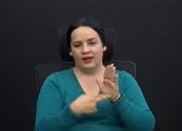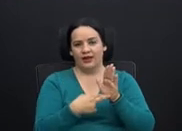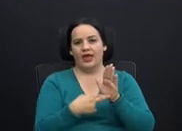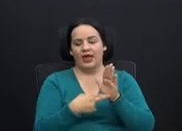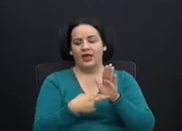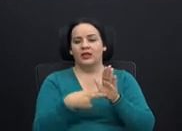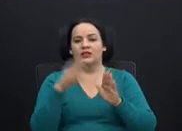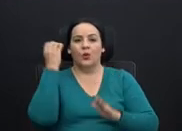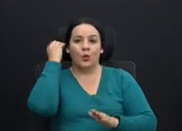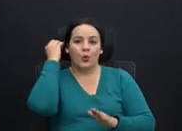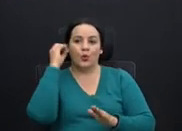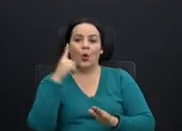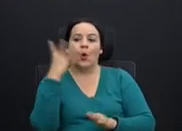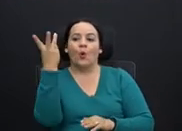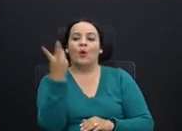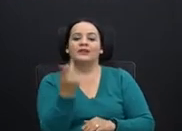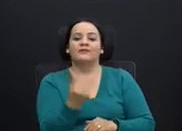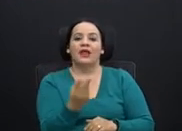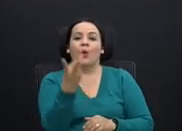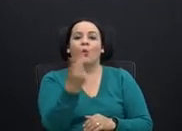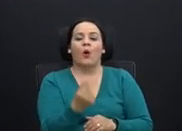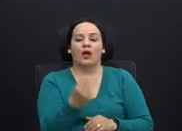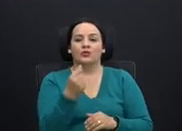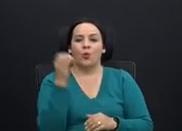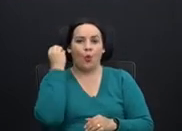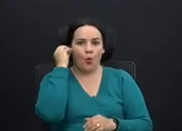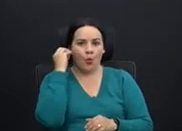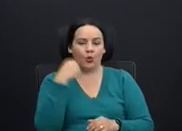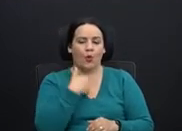cantidad de oro que había en el sitio. Esa ha sido